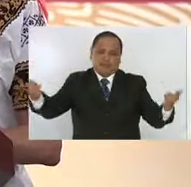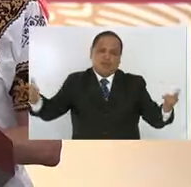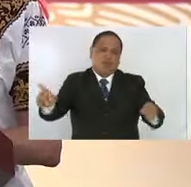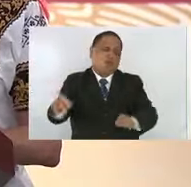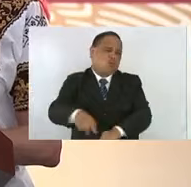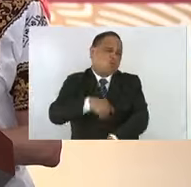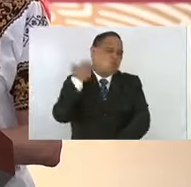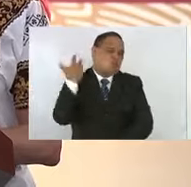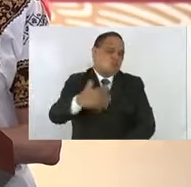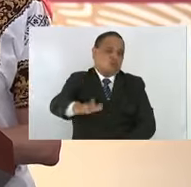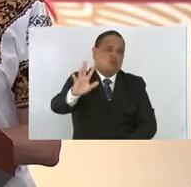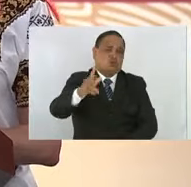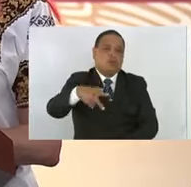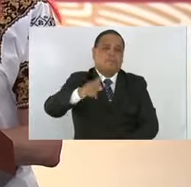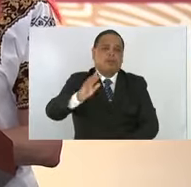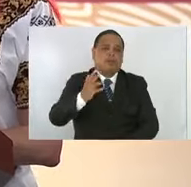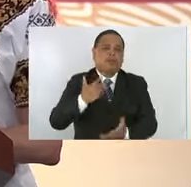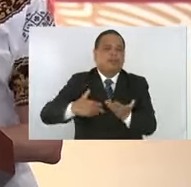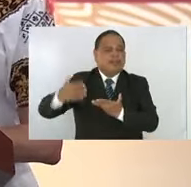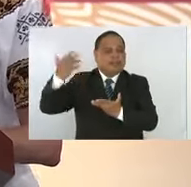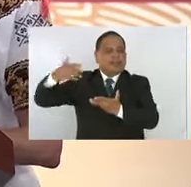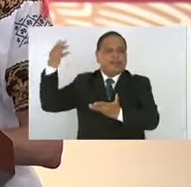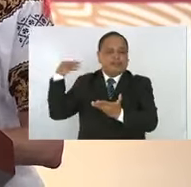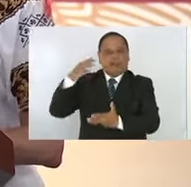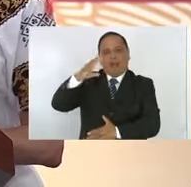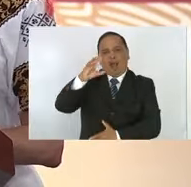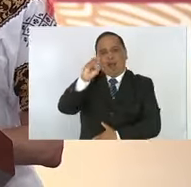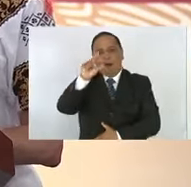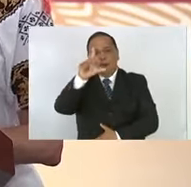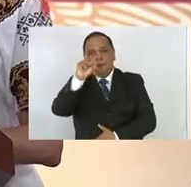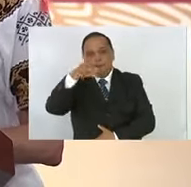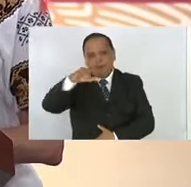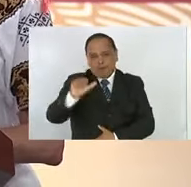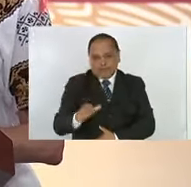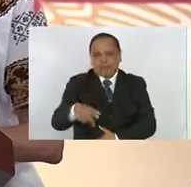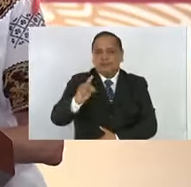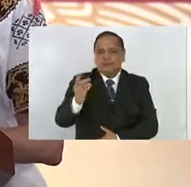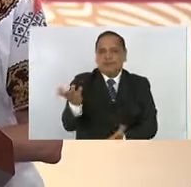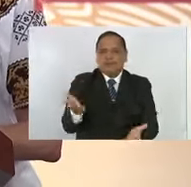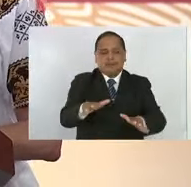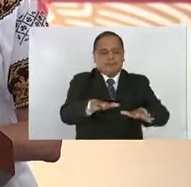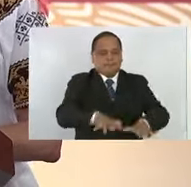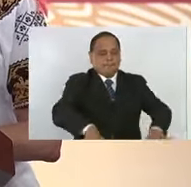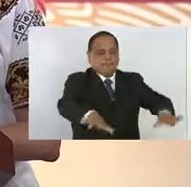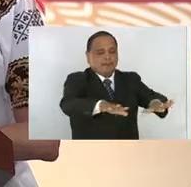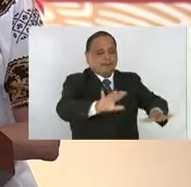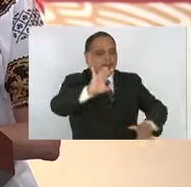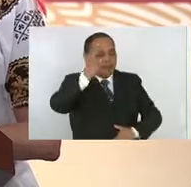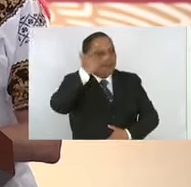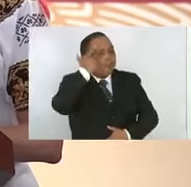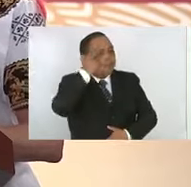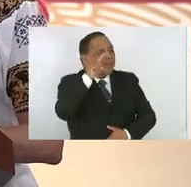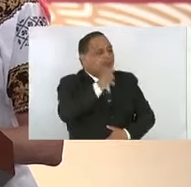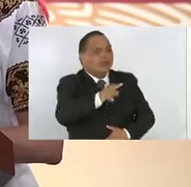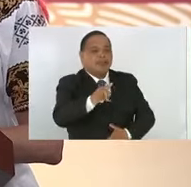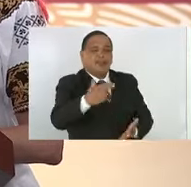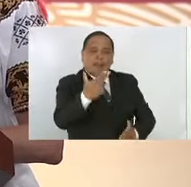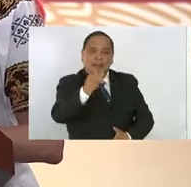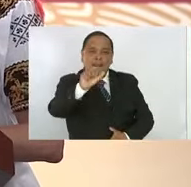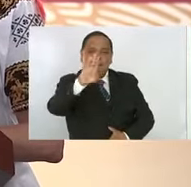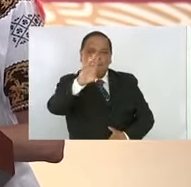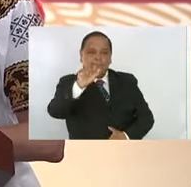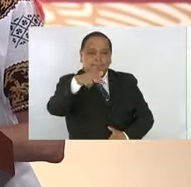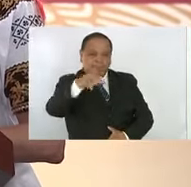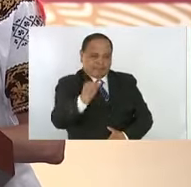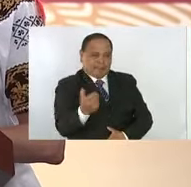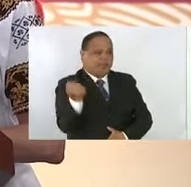nosotros teníamos relaciones comerciales. Hay un barrio que se llama Campeche, ahí en La Habana, que en el siglo XVII,